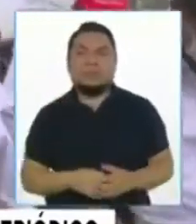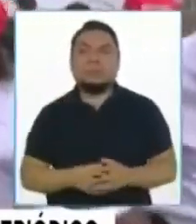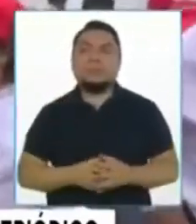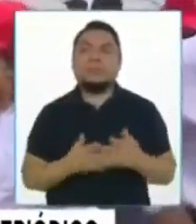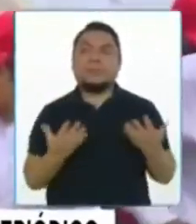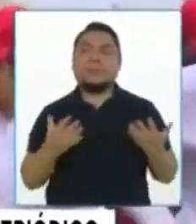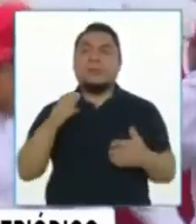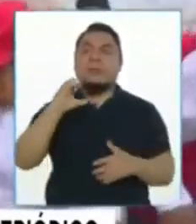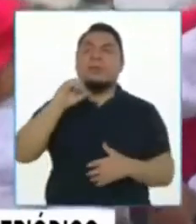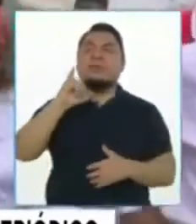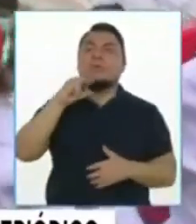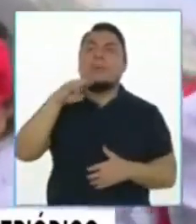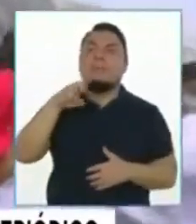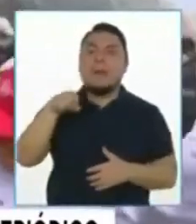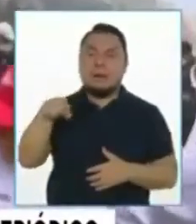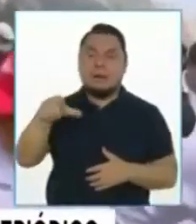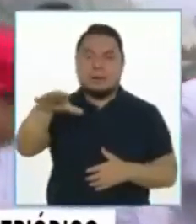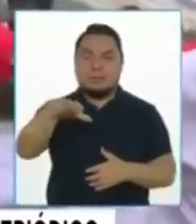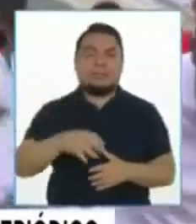Coima,